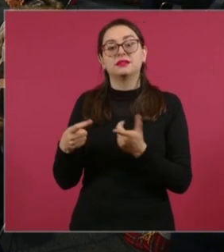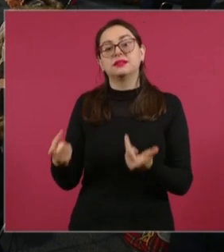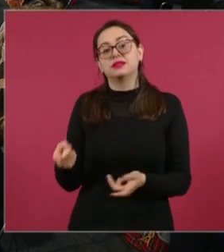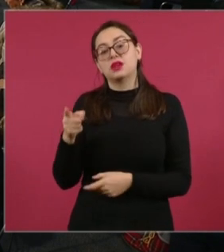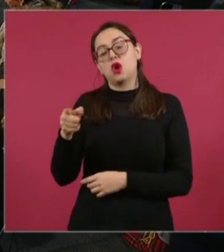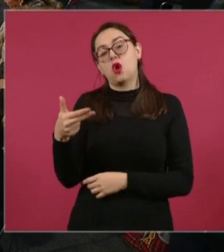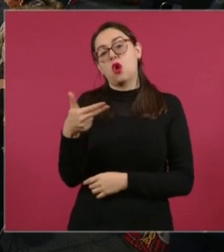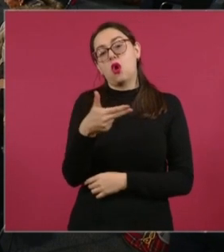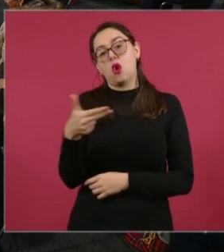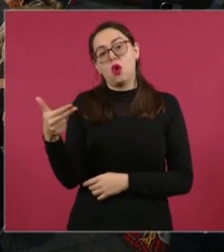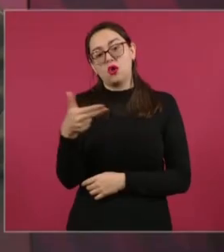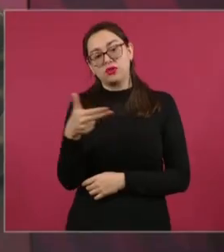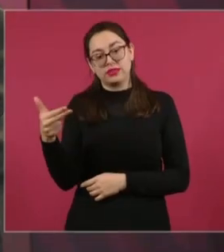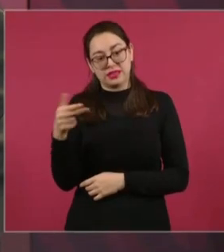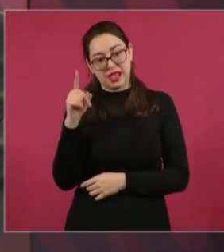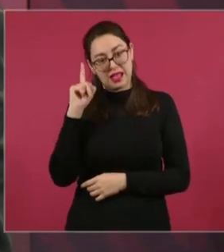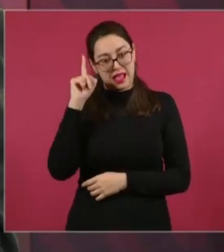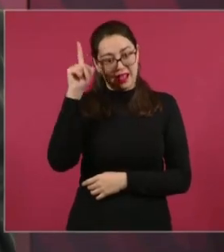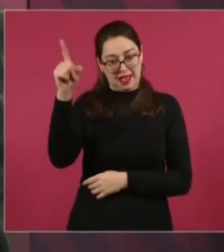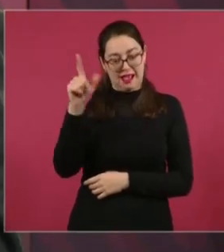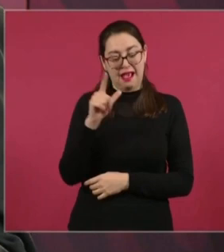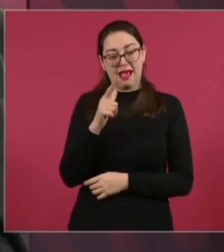Hotel Belayo de Las Vegas